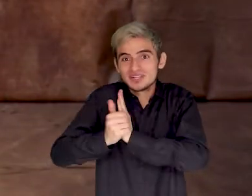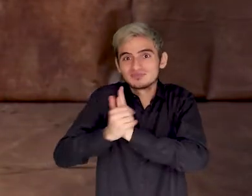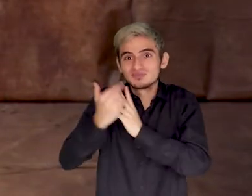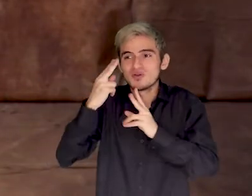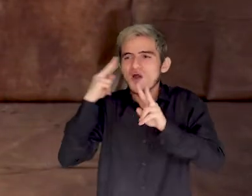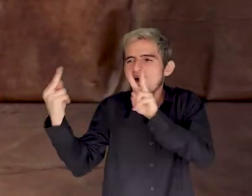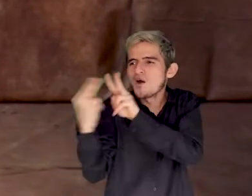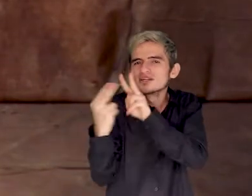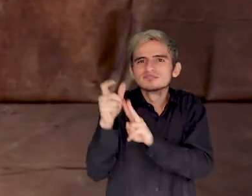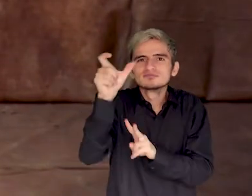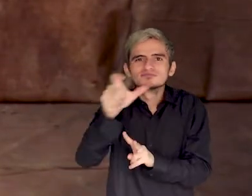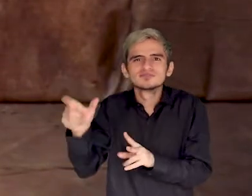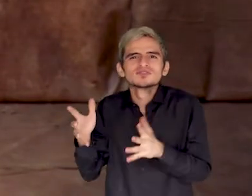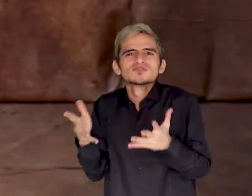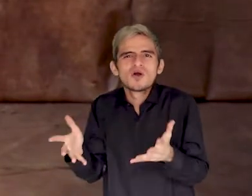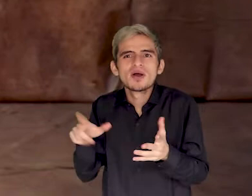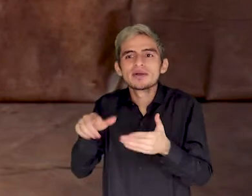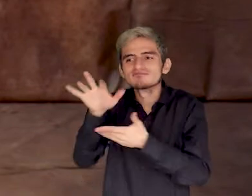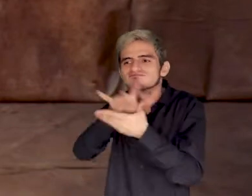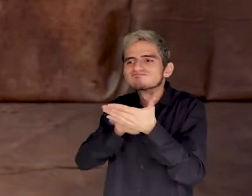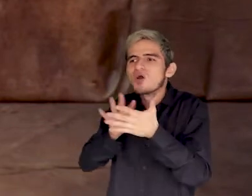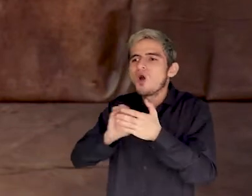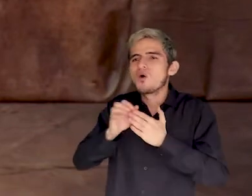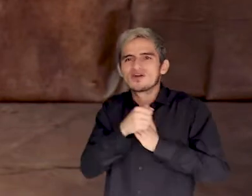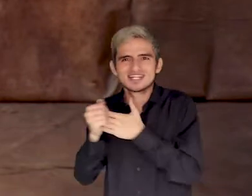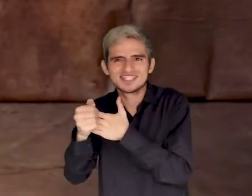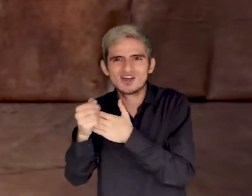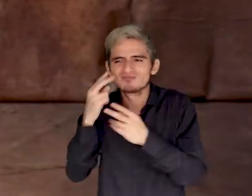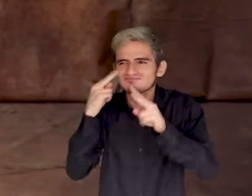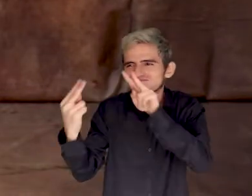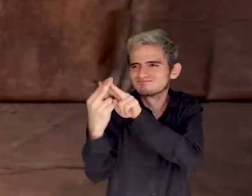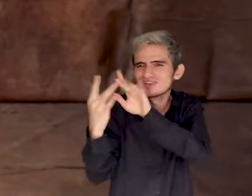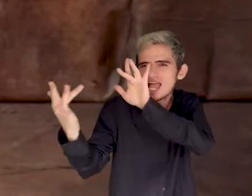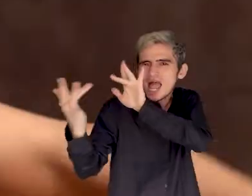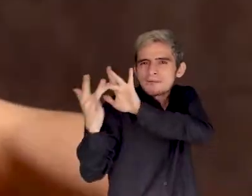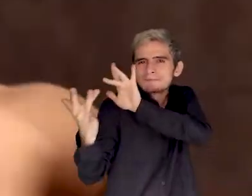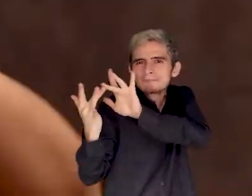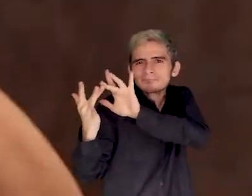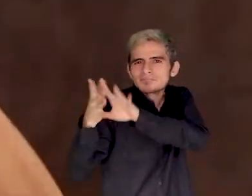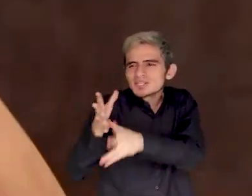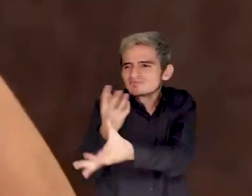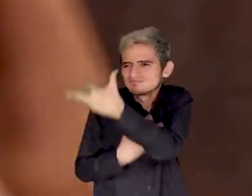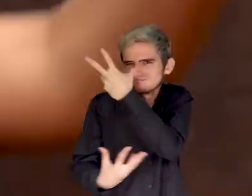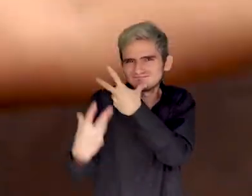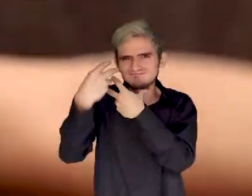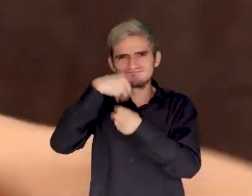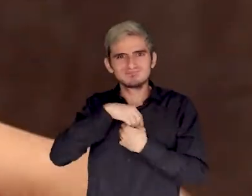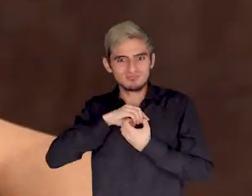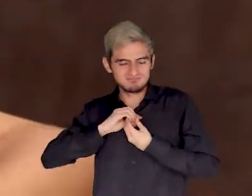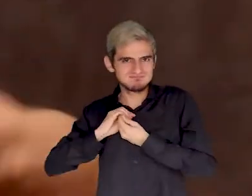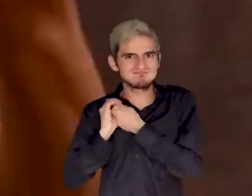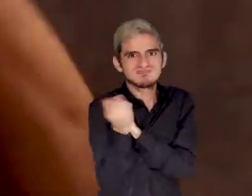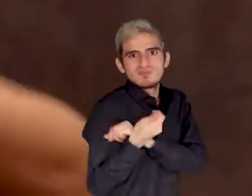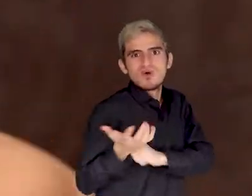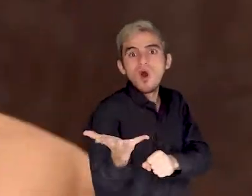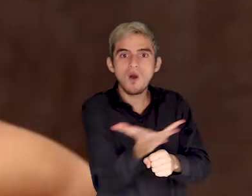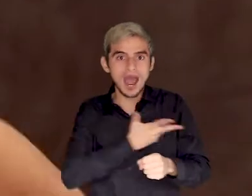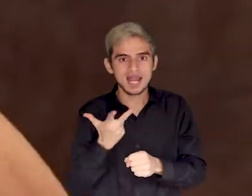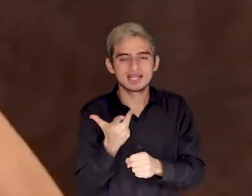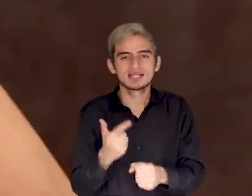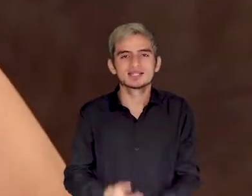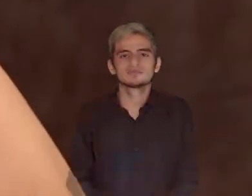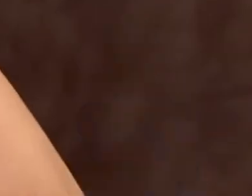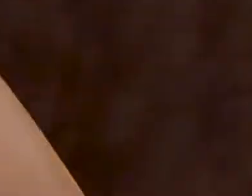y sacar lo mejor, y tener un ojo muy bello para sacar lo mejor del actor que tienes, de la persona que está al otro lado, que